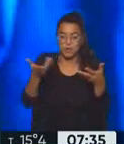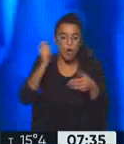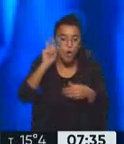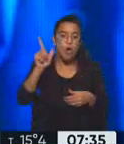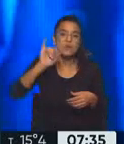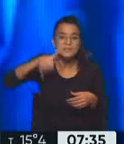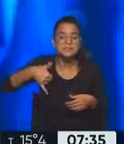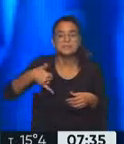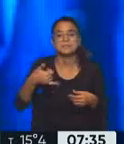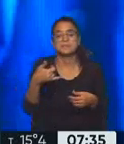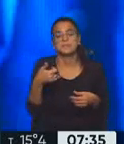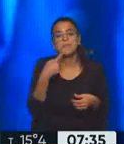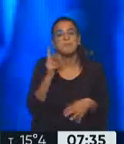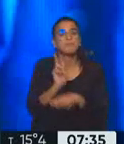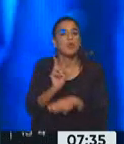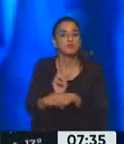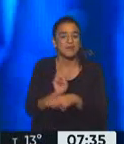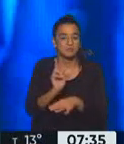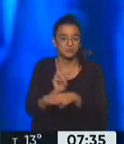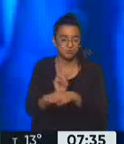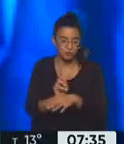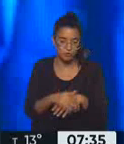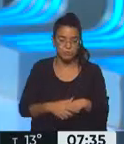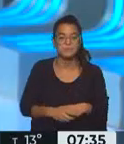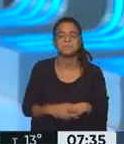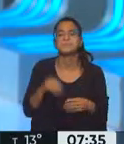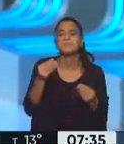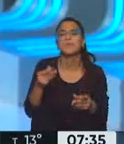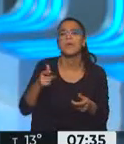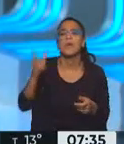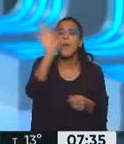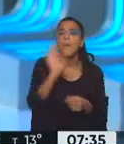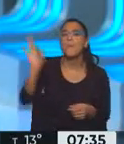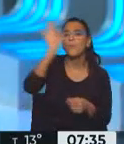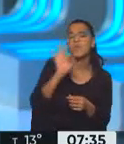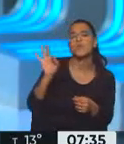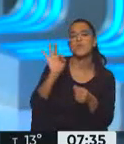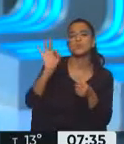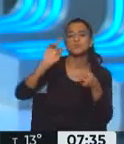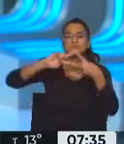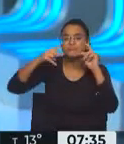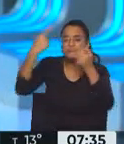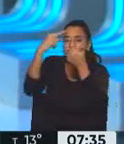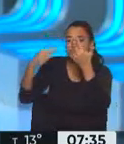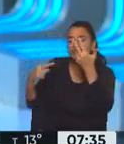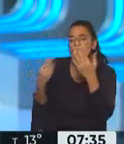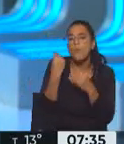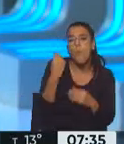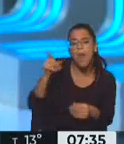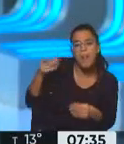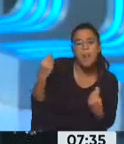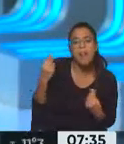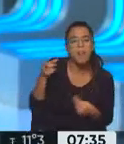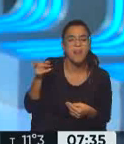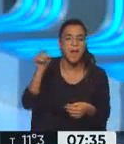esa esa protección que buscamos de qué variante estamos hablando ahora cuando hablamos nuevamente de estos contagios que se